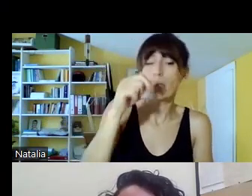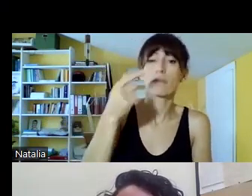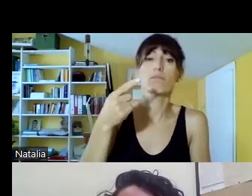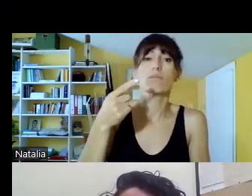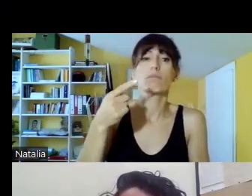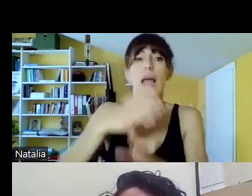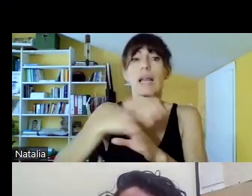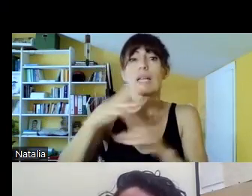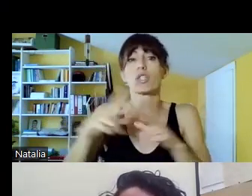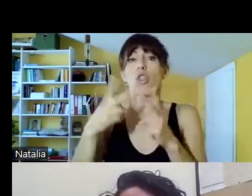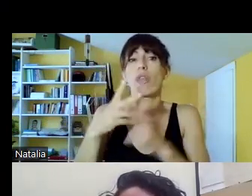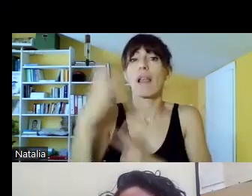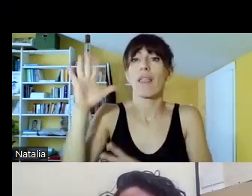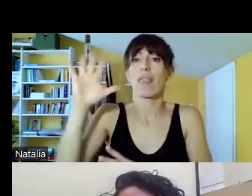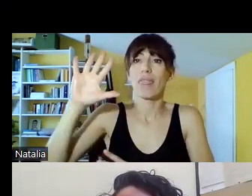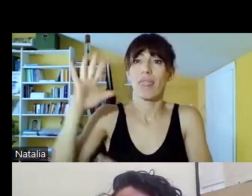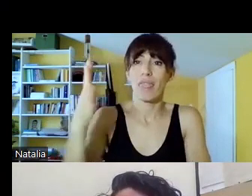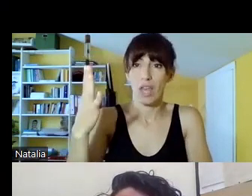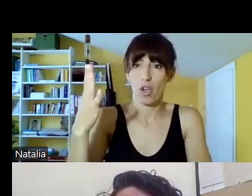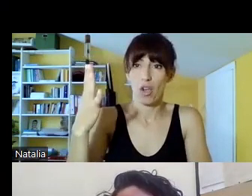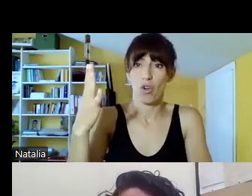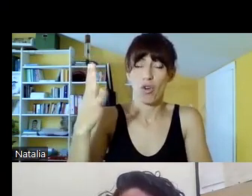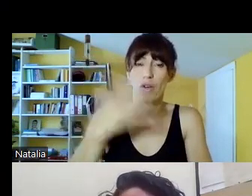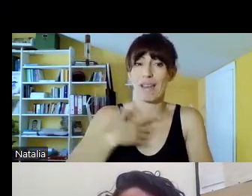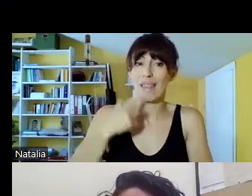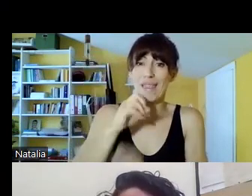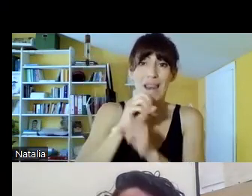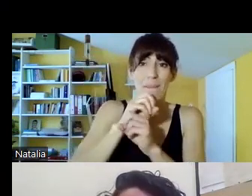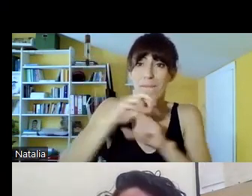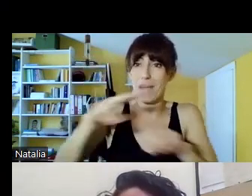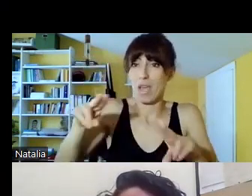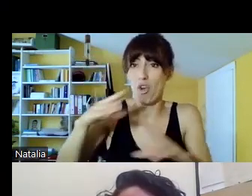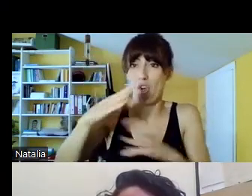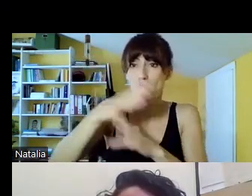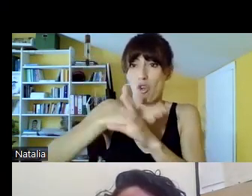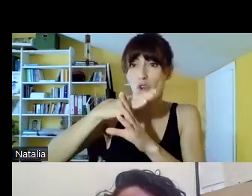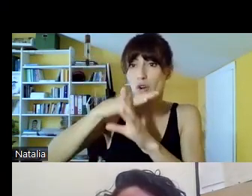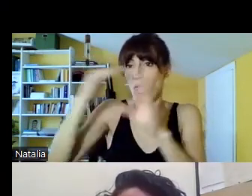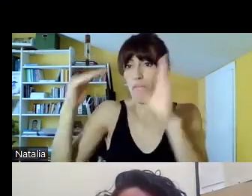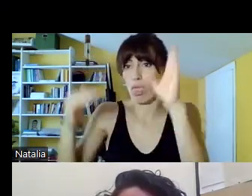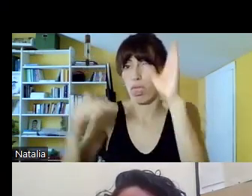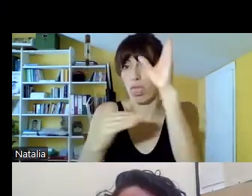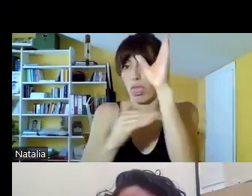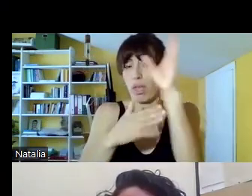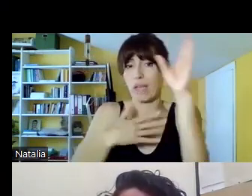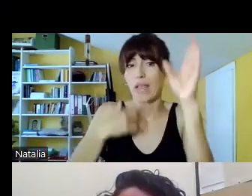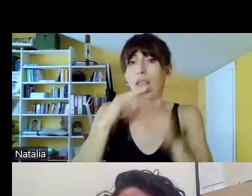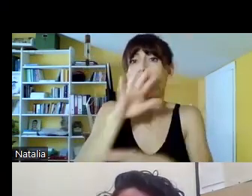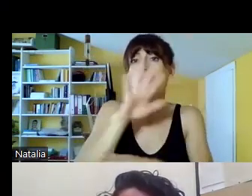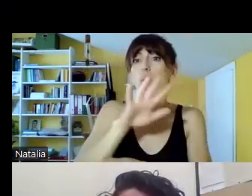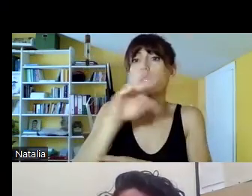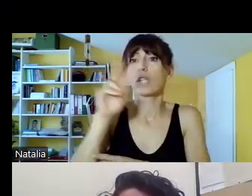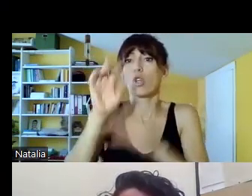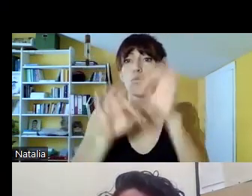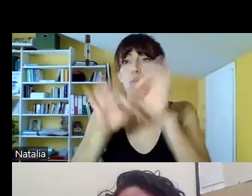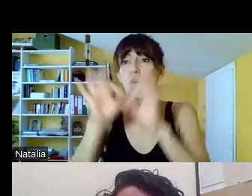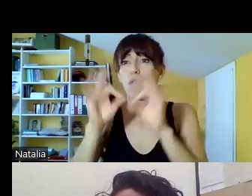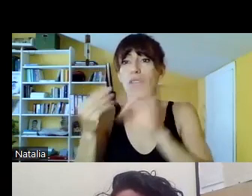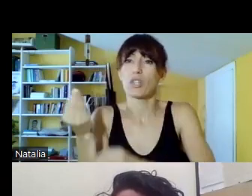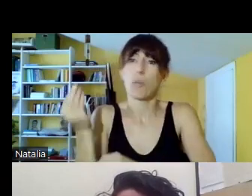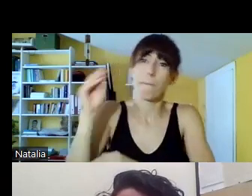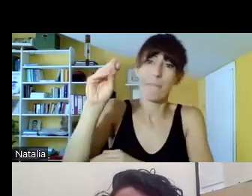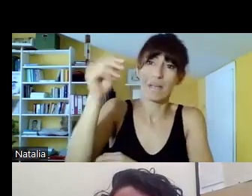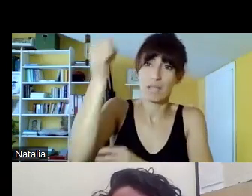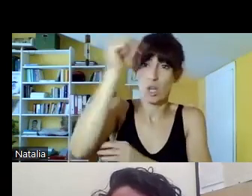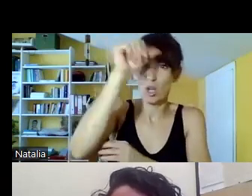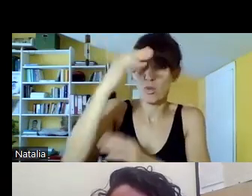la socioeconómicamente peor posicionada, tienen un 52% más que los hombres de la clase social